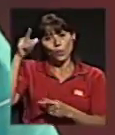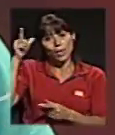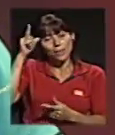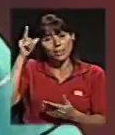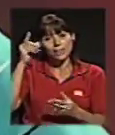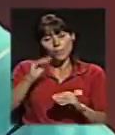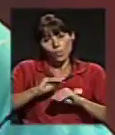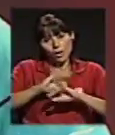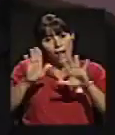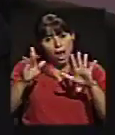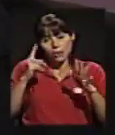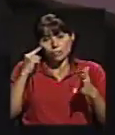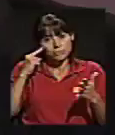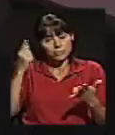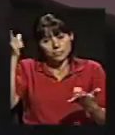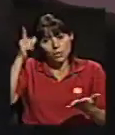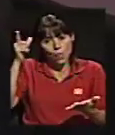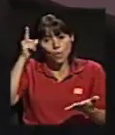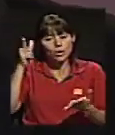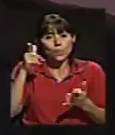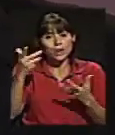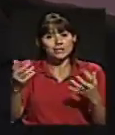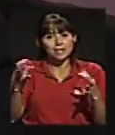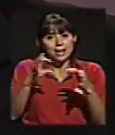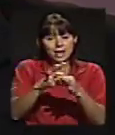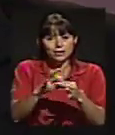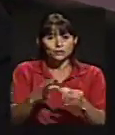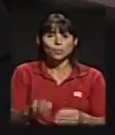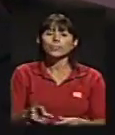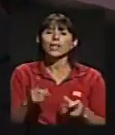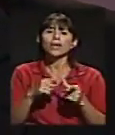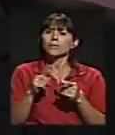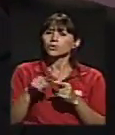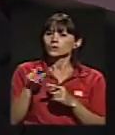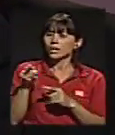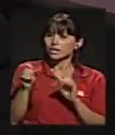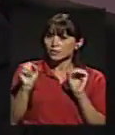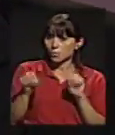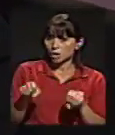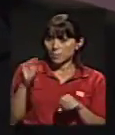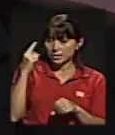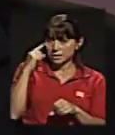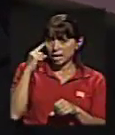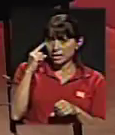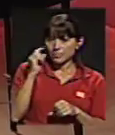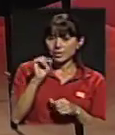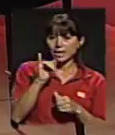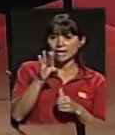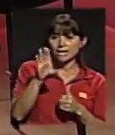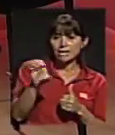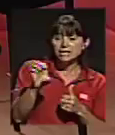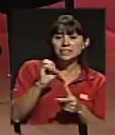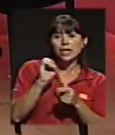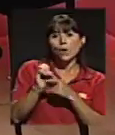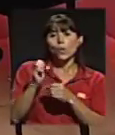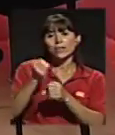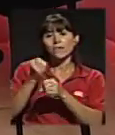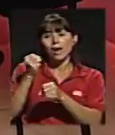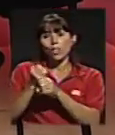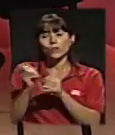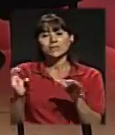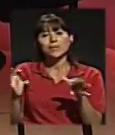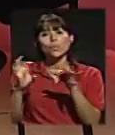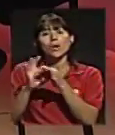hizo muy evidente. Pero ahí, digamos, se podría pensar que el ICE o trabajadores vinculados con el ICE